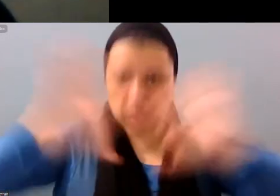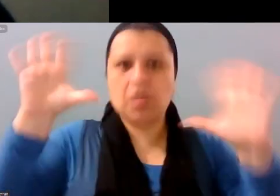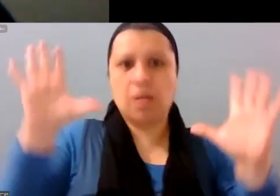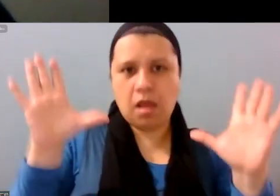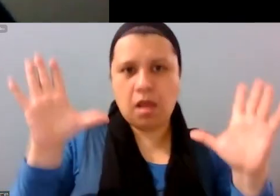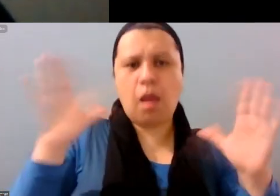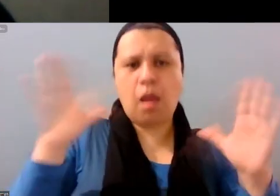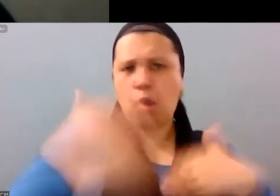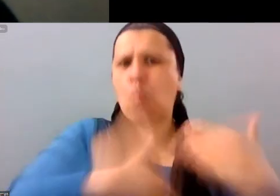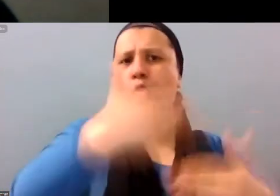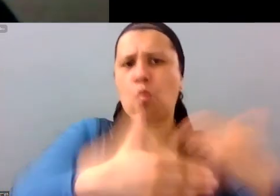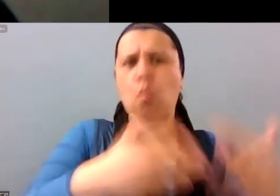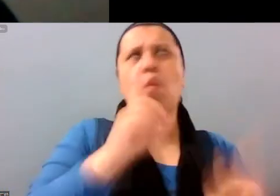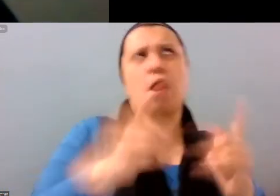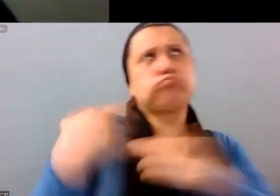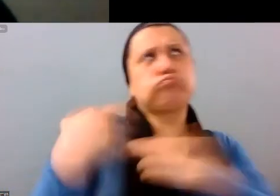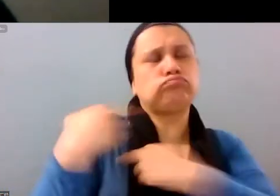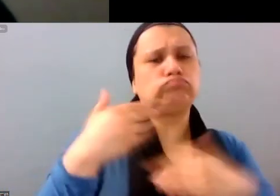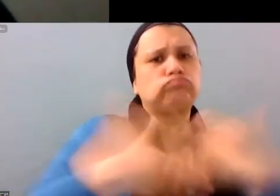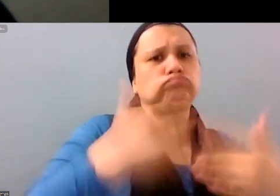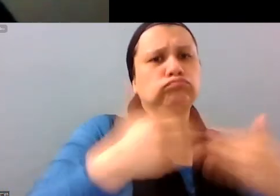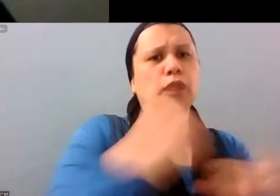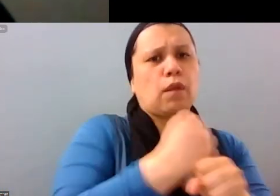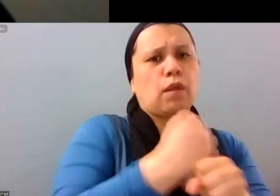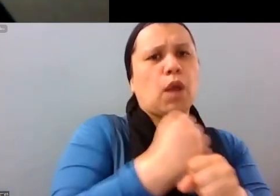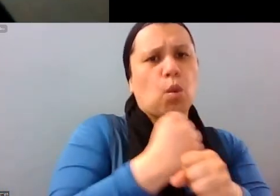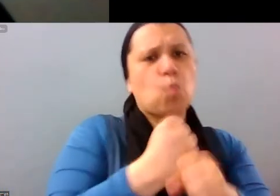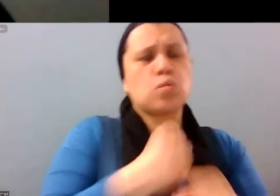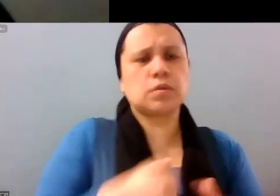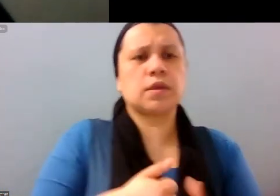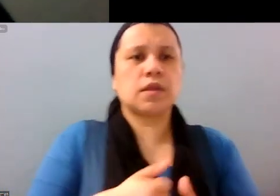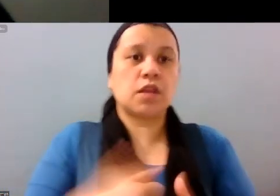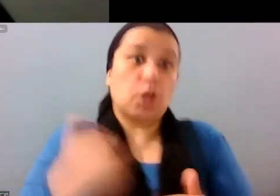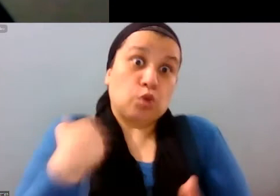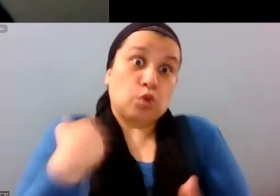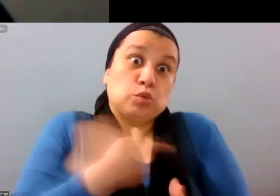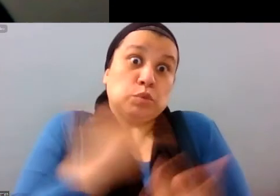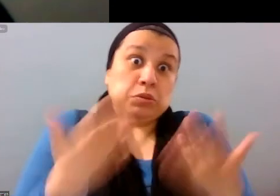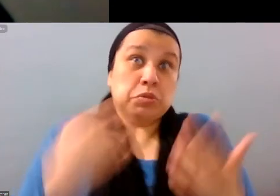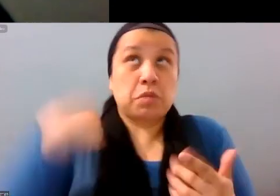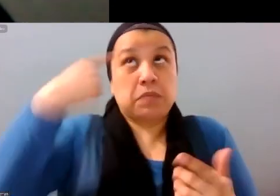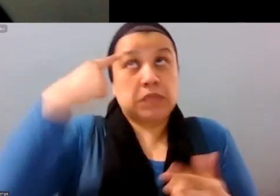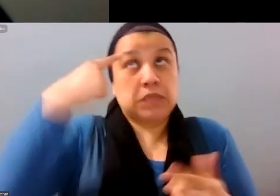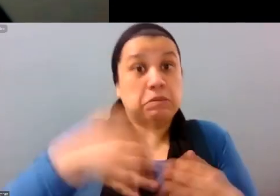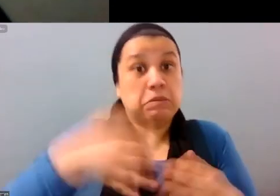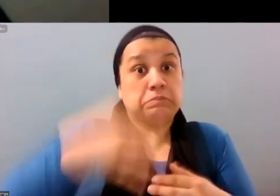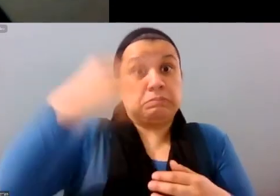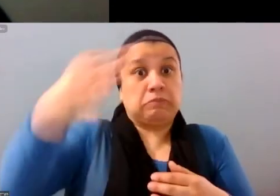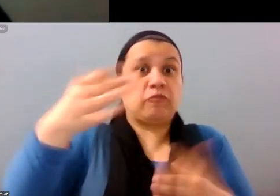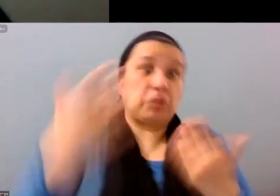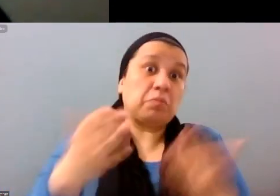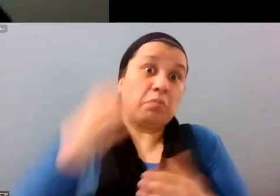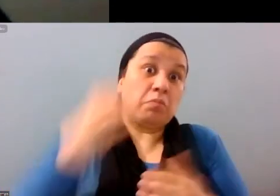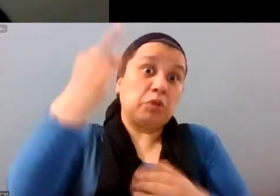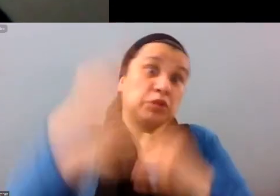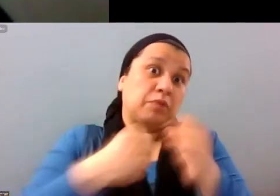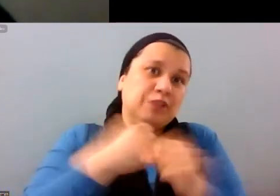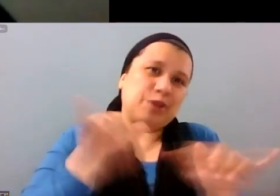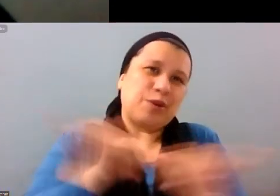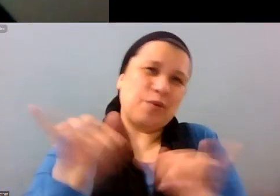correspondía y ya pues tal vez nosotros no sé adelantándonos pero con una mentalidad de que muy probable el otro año iniciemos así entonces